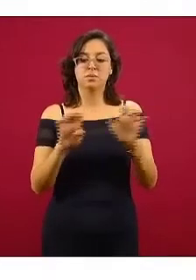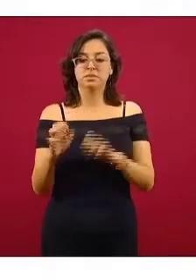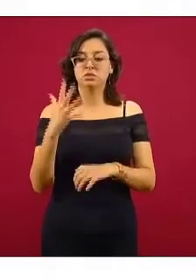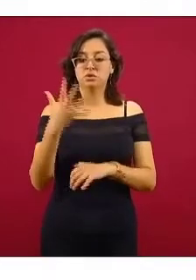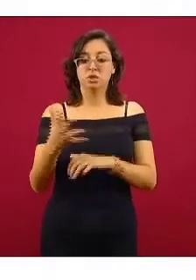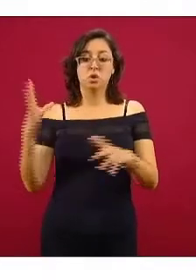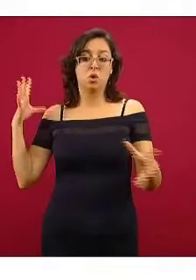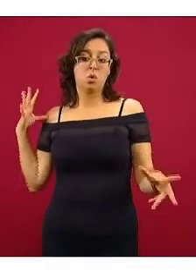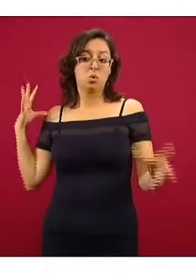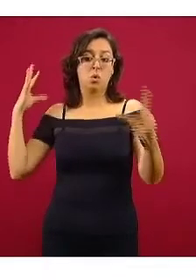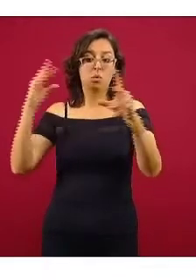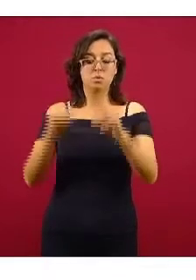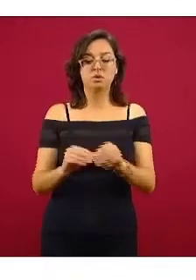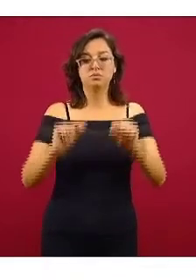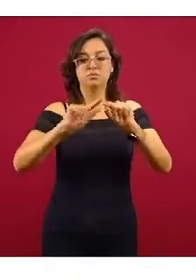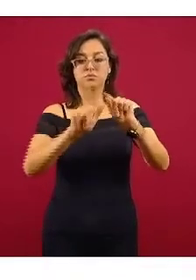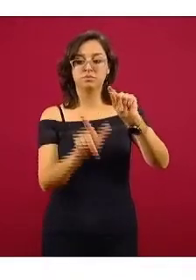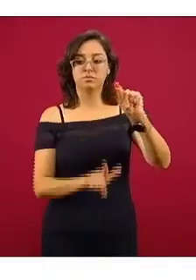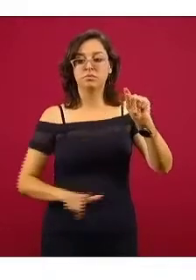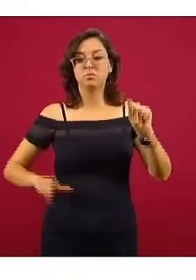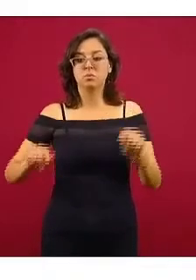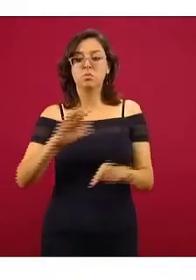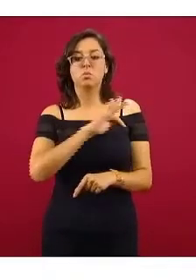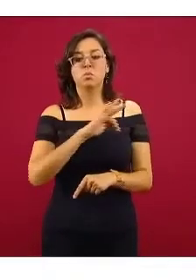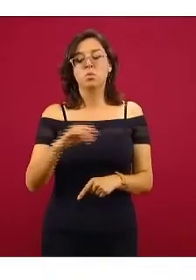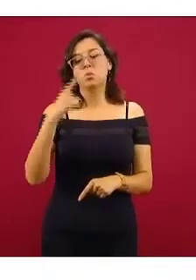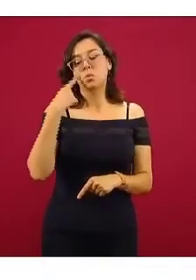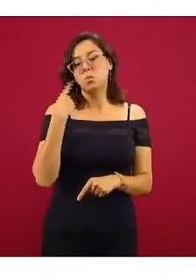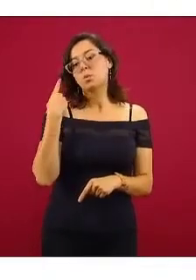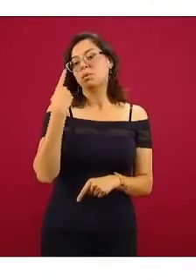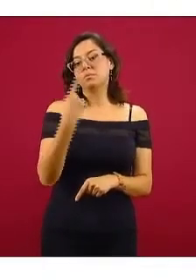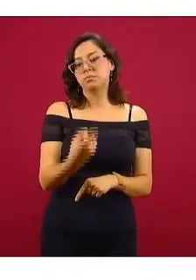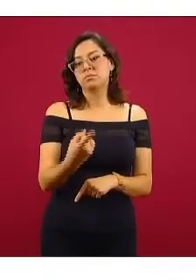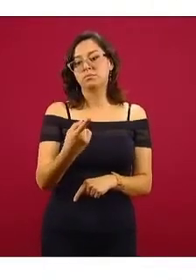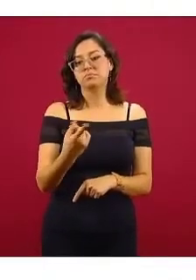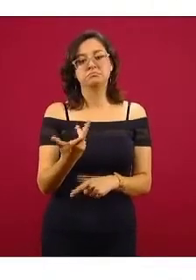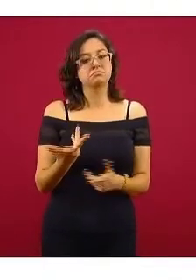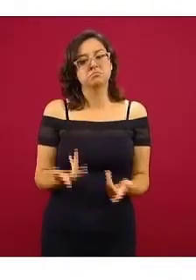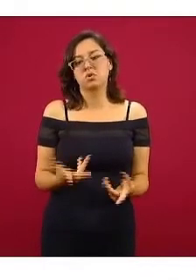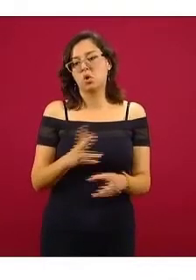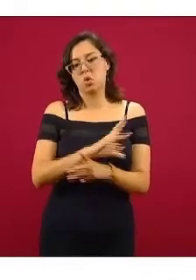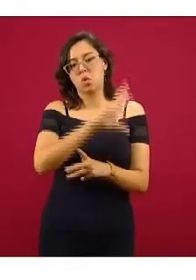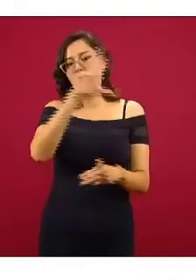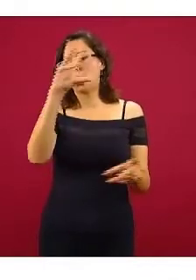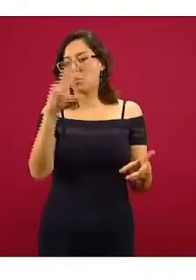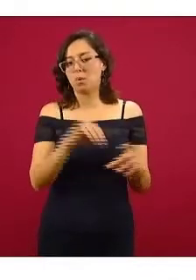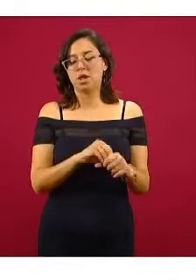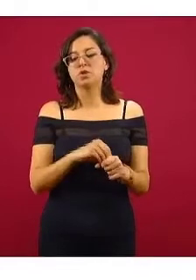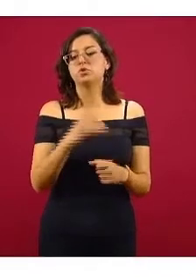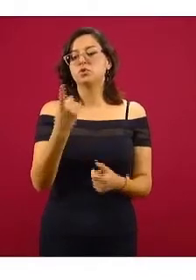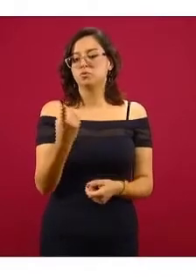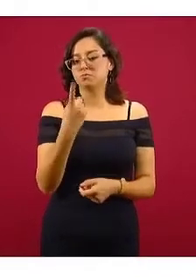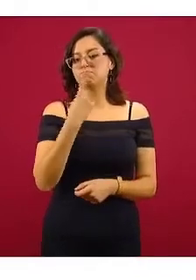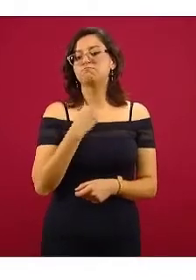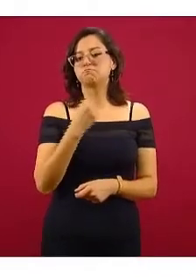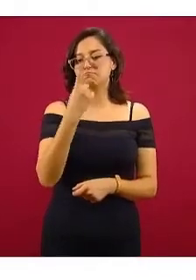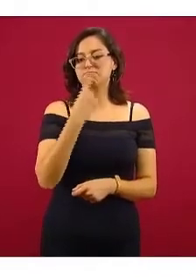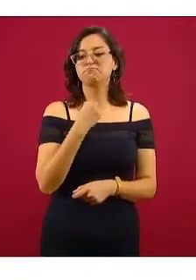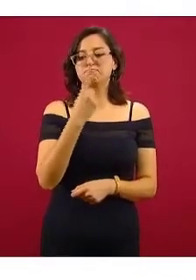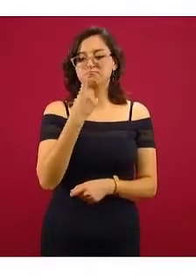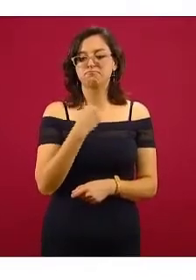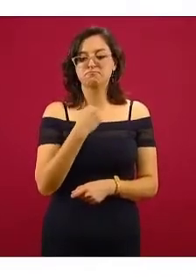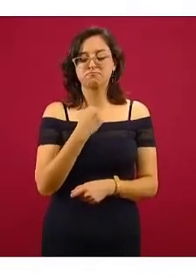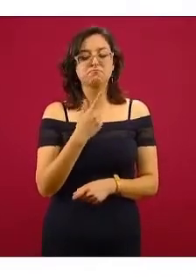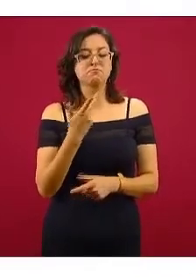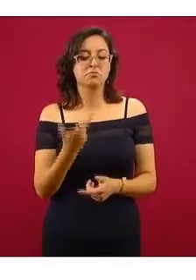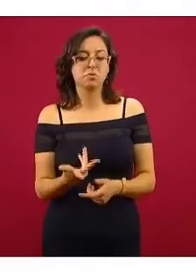24.905 casos en el país, y vemos cómo pues prácticamente el país está pintado de rojo intenso cuando vemos